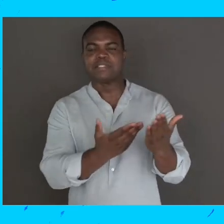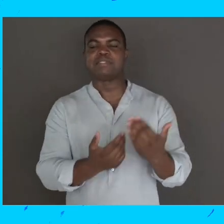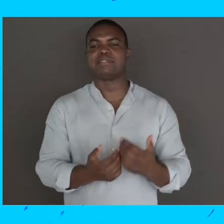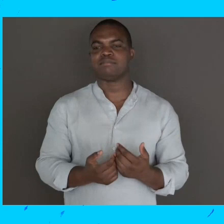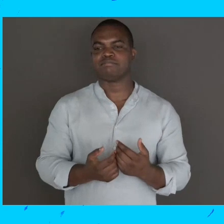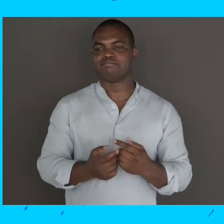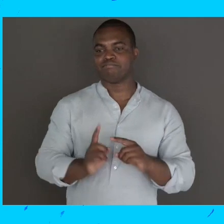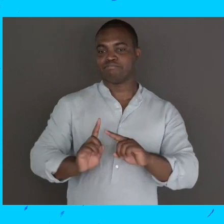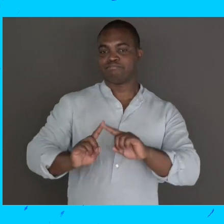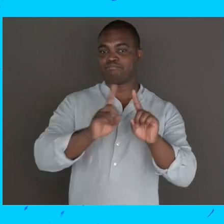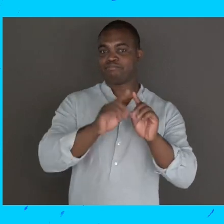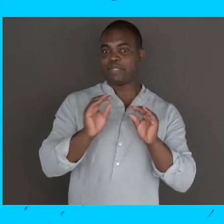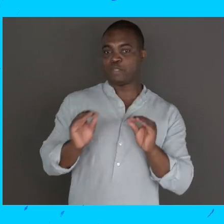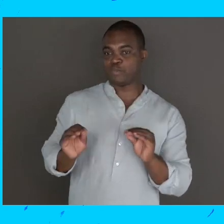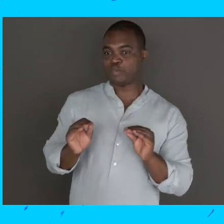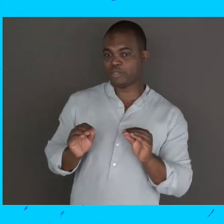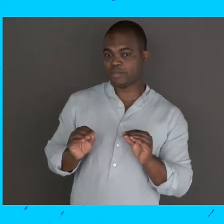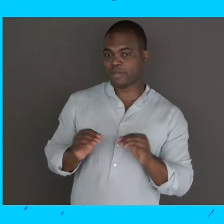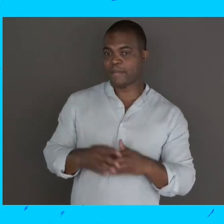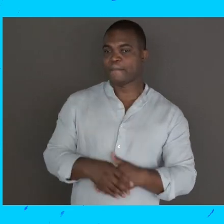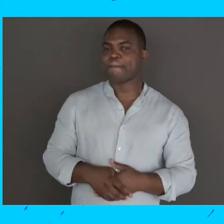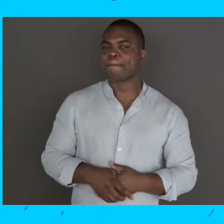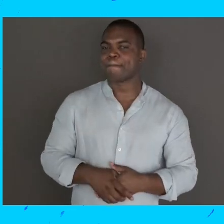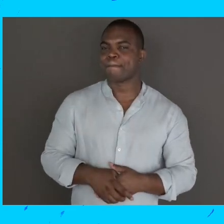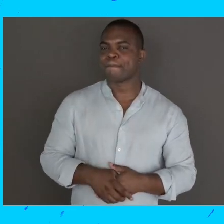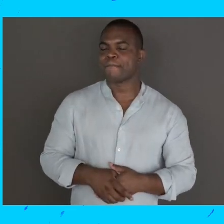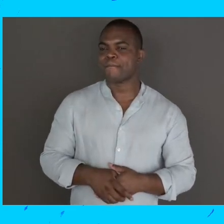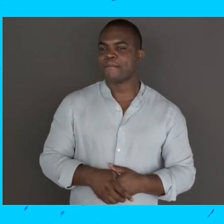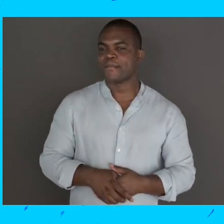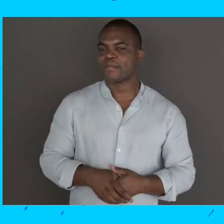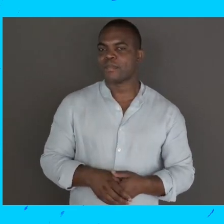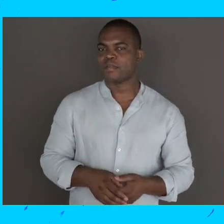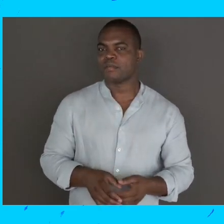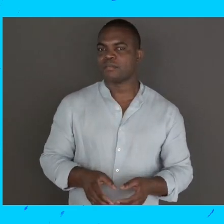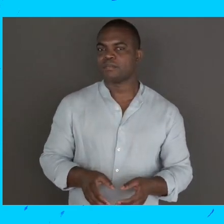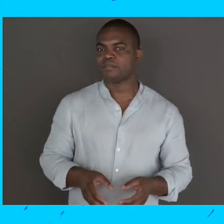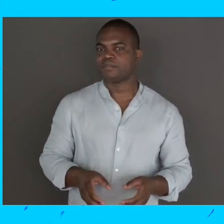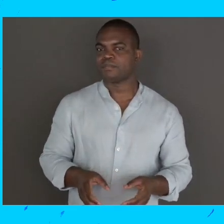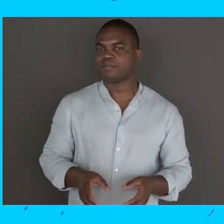bueno, de HIV y enfermedades transmisibles.